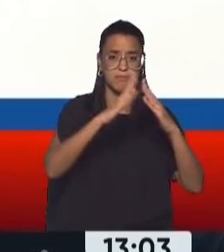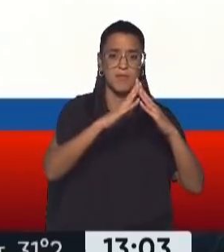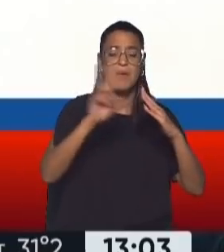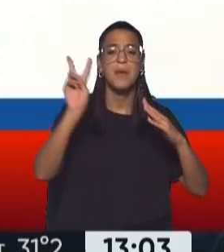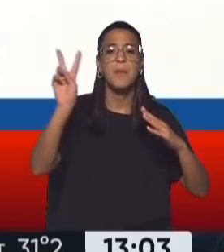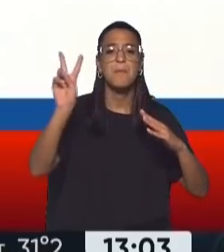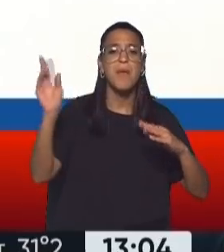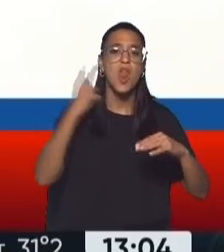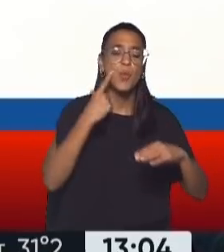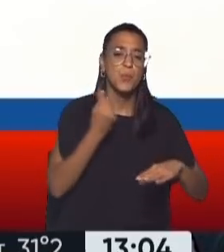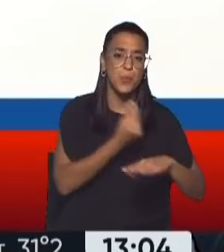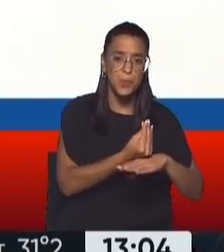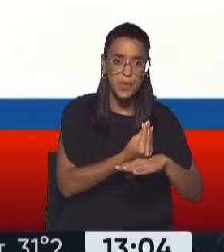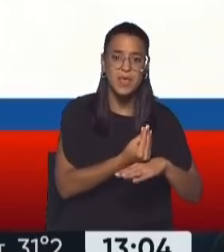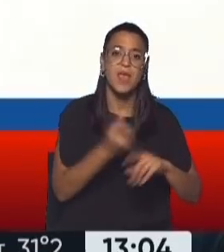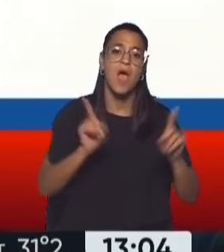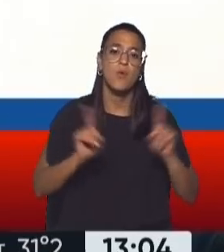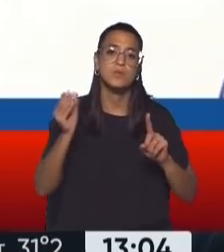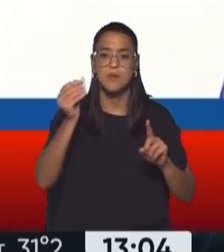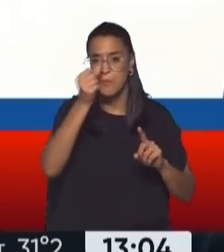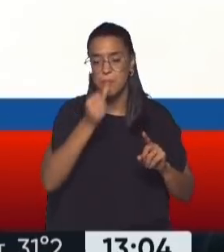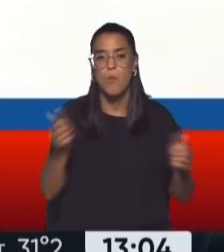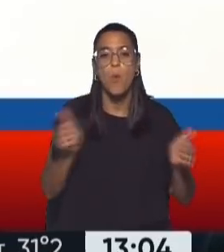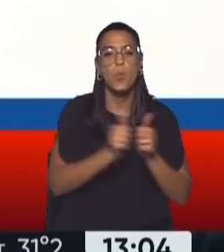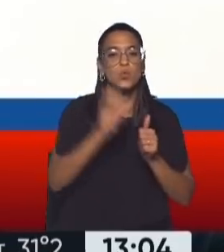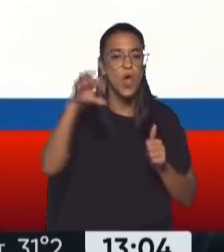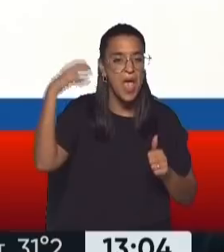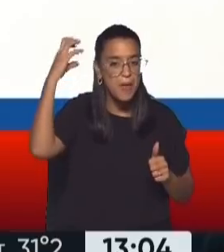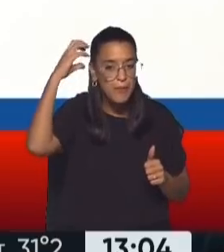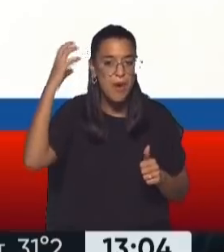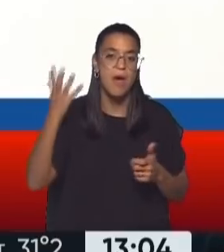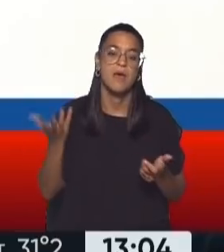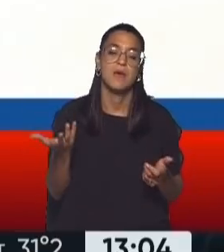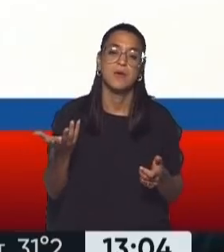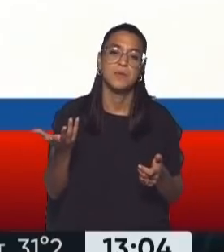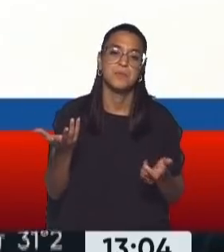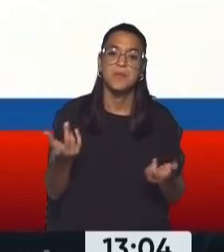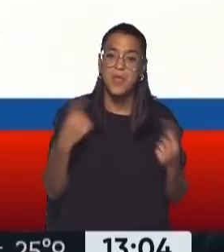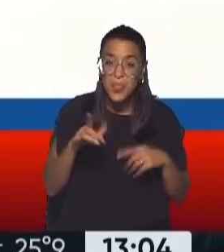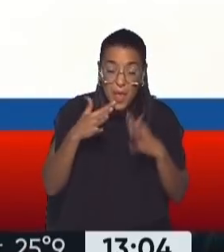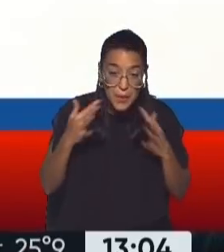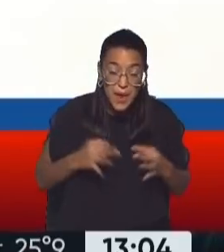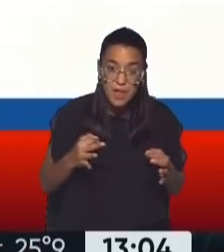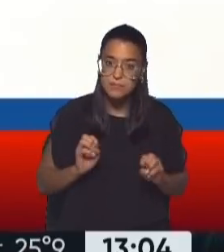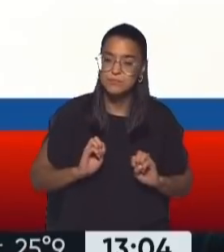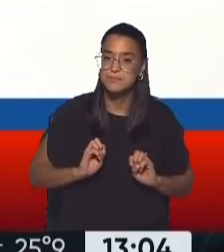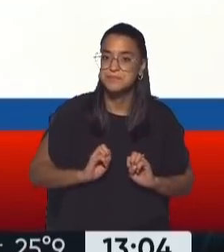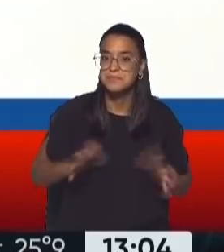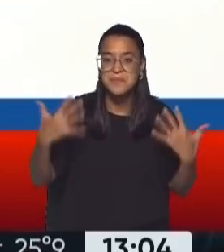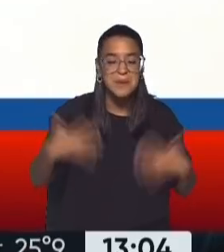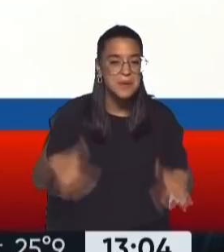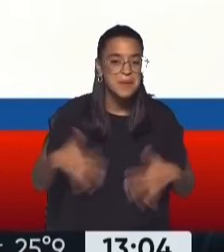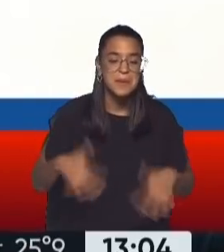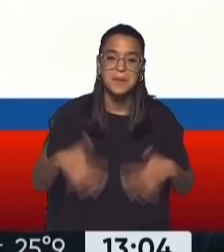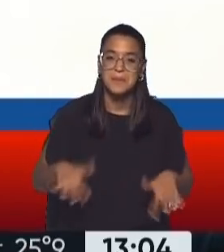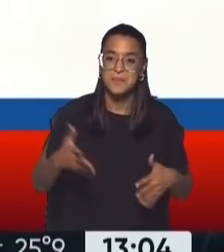Perón vivía y pasaba algunos fines de semana con Eva y muy poco más. Y la verdad es que es impresionante lo que han hecho.